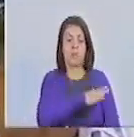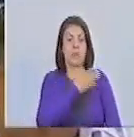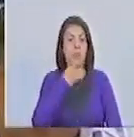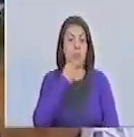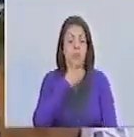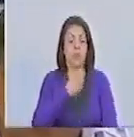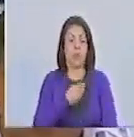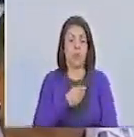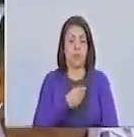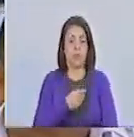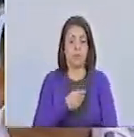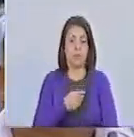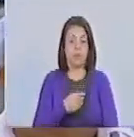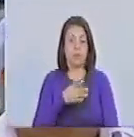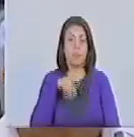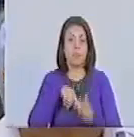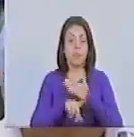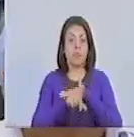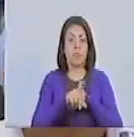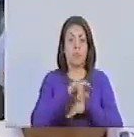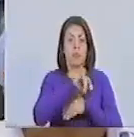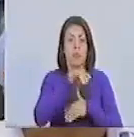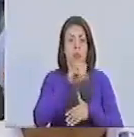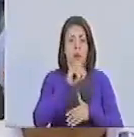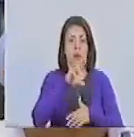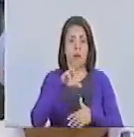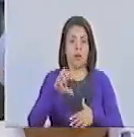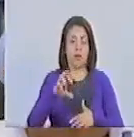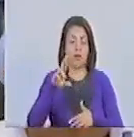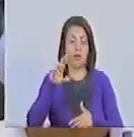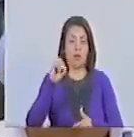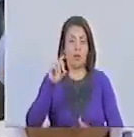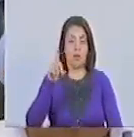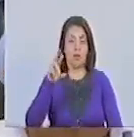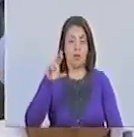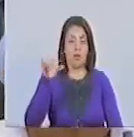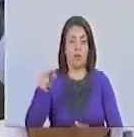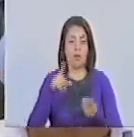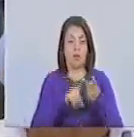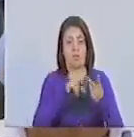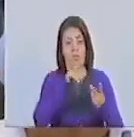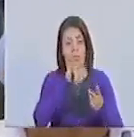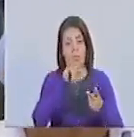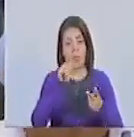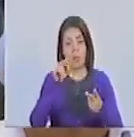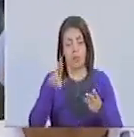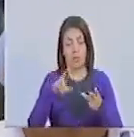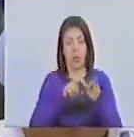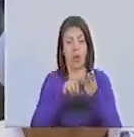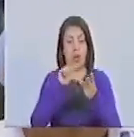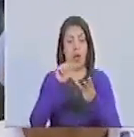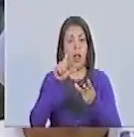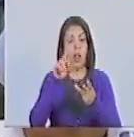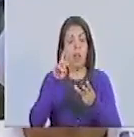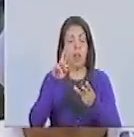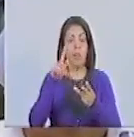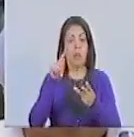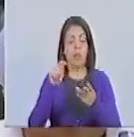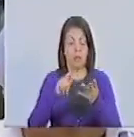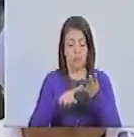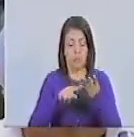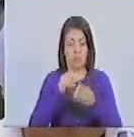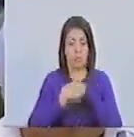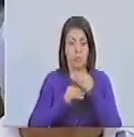jóvenes, entre ellos a Jorge Rodríguez Padre, Víctor Soto Roja, Alberto Lovera, Fabricio